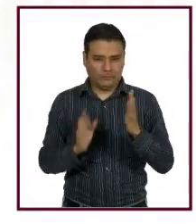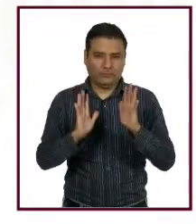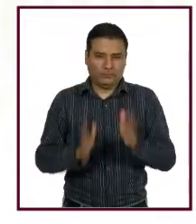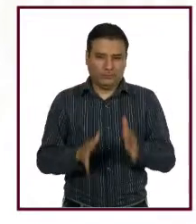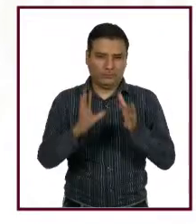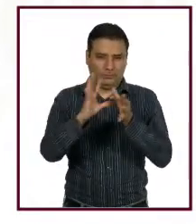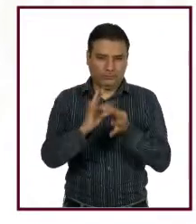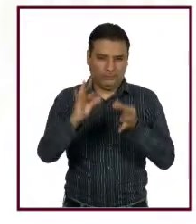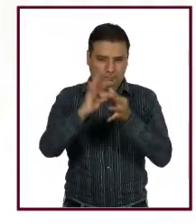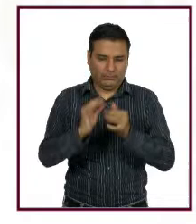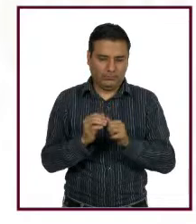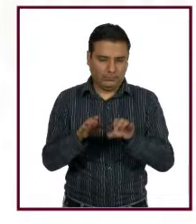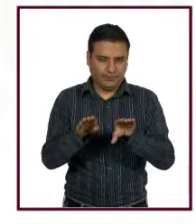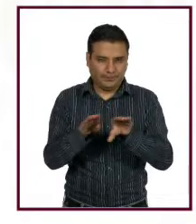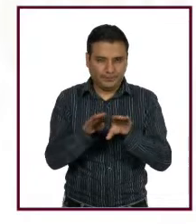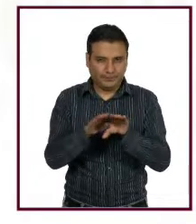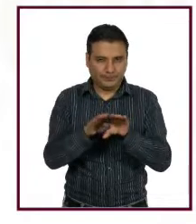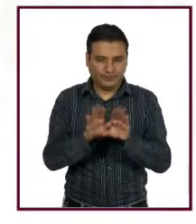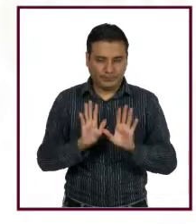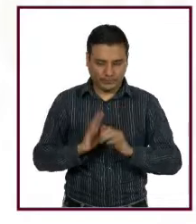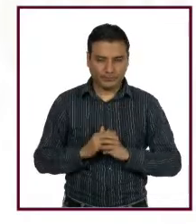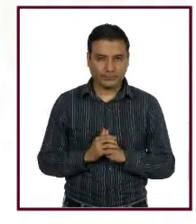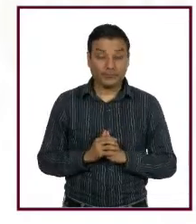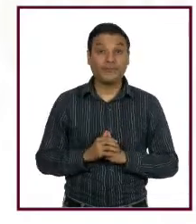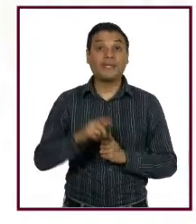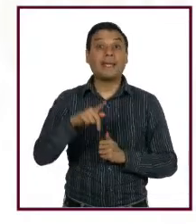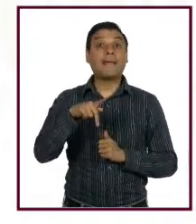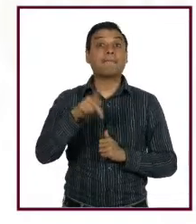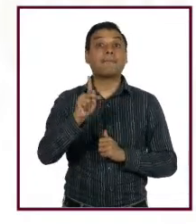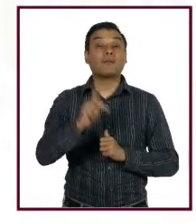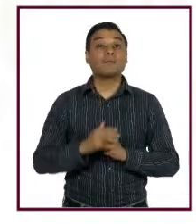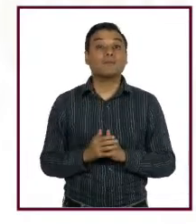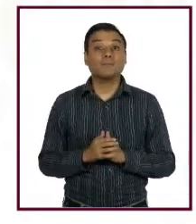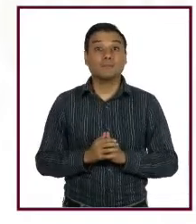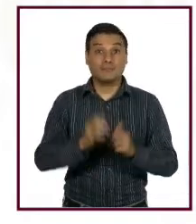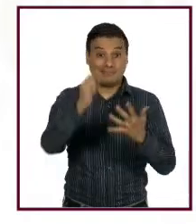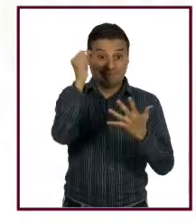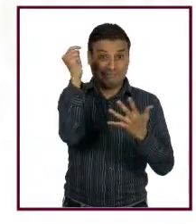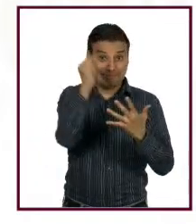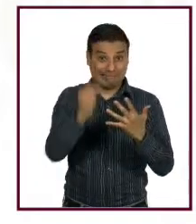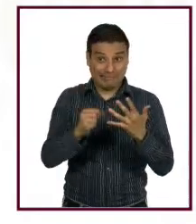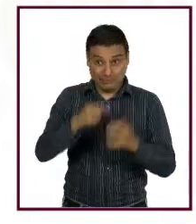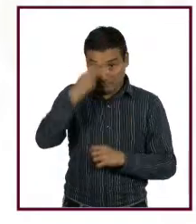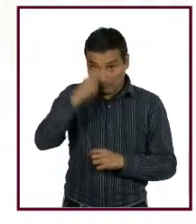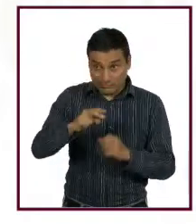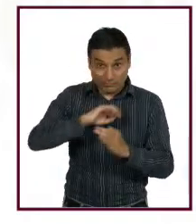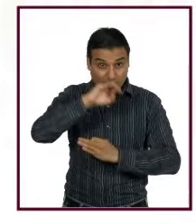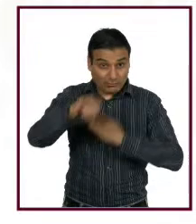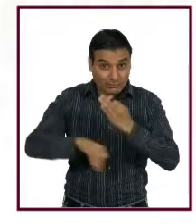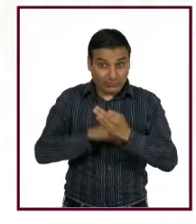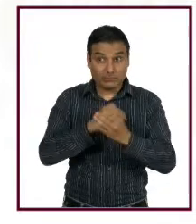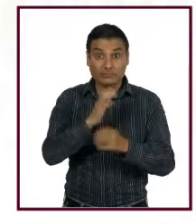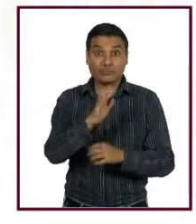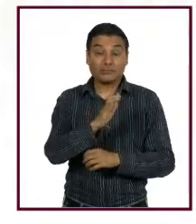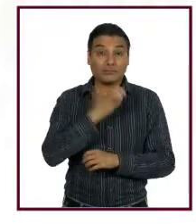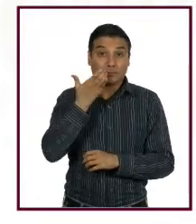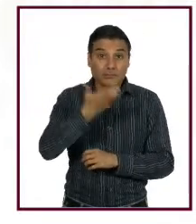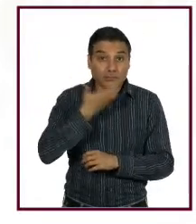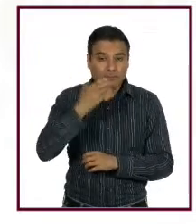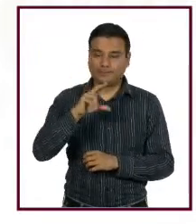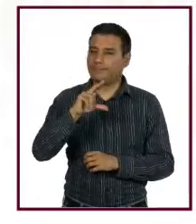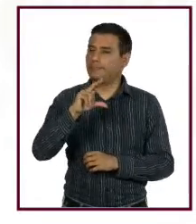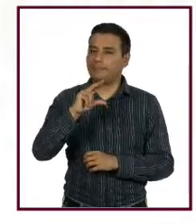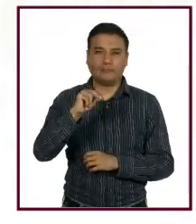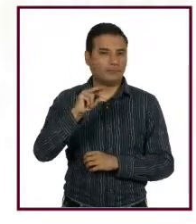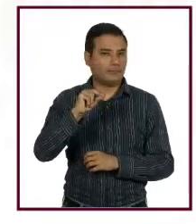tipo de elementos, sin embargo, no todos son consumidos con la misma frecuencia, ni en